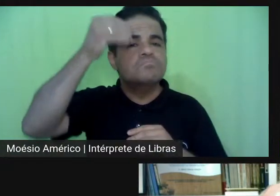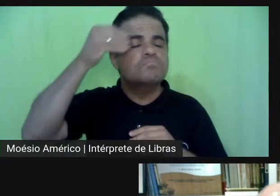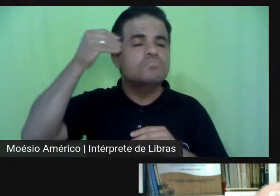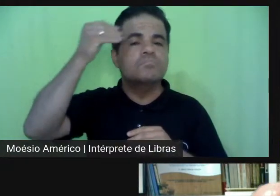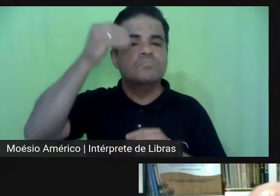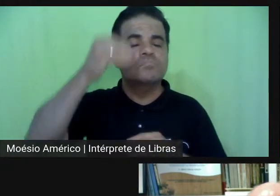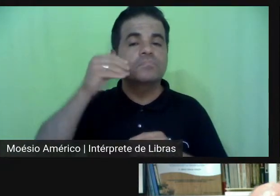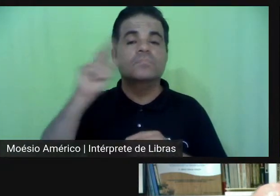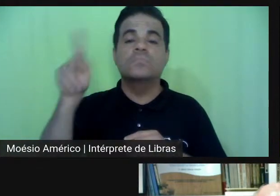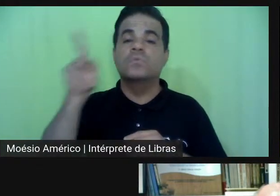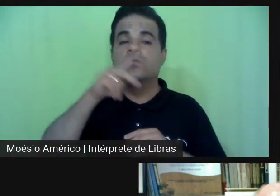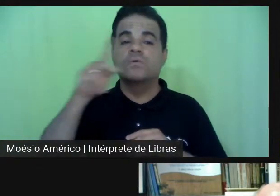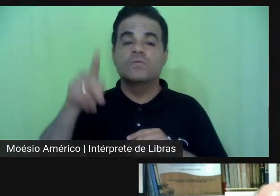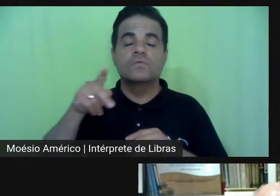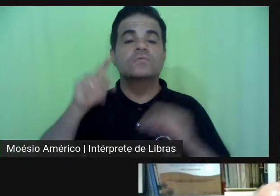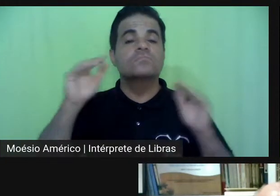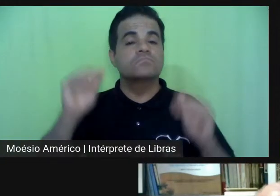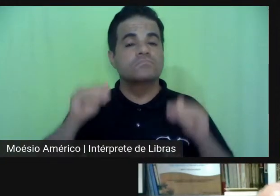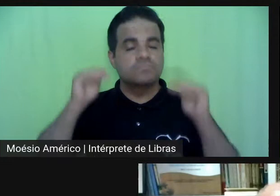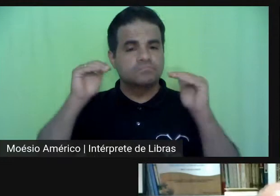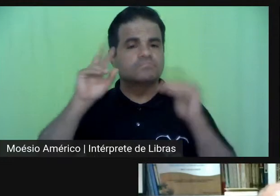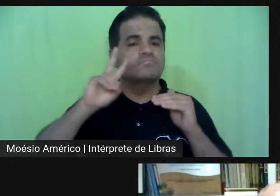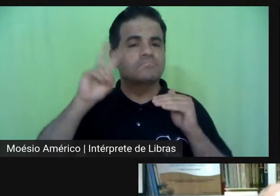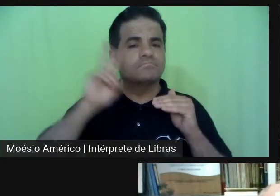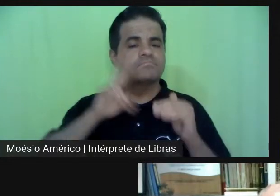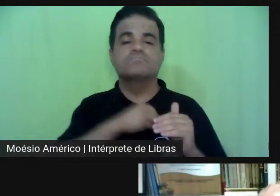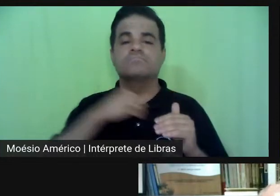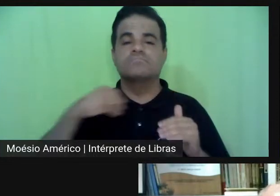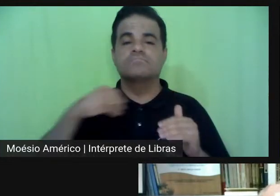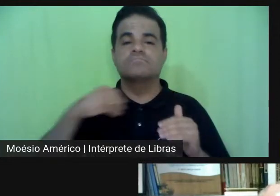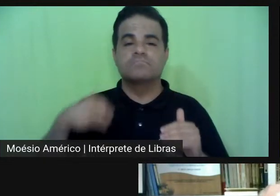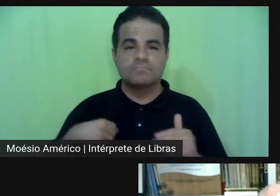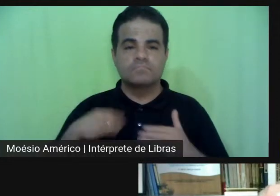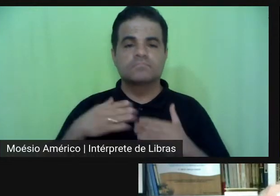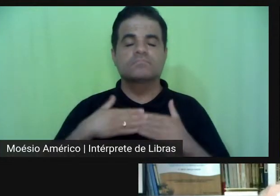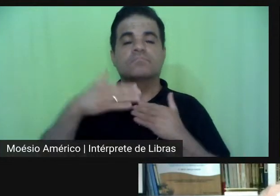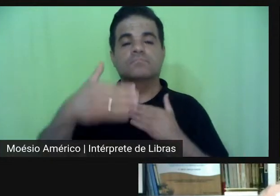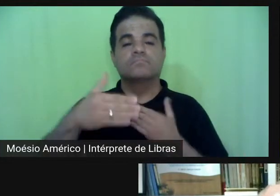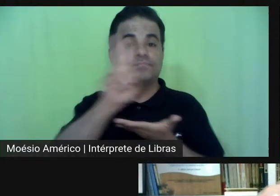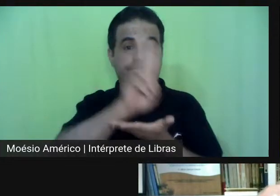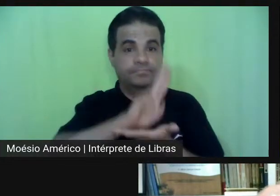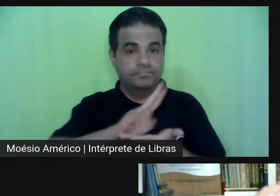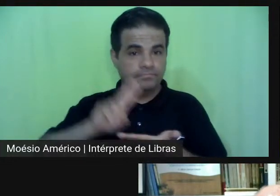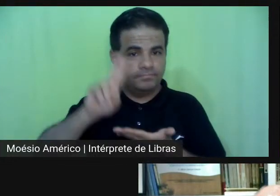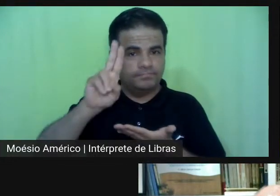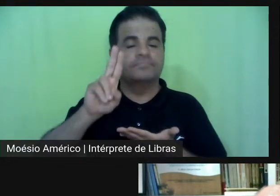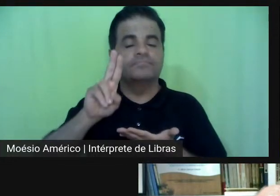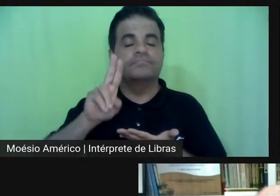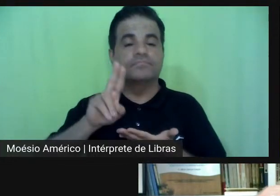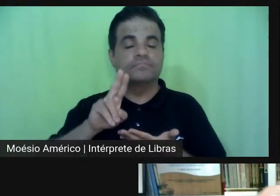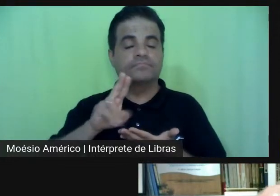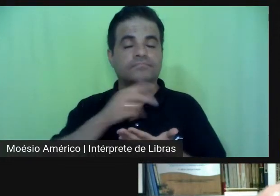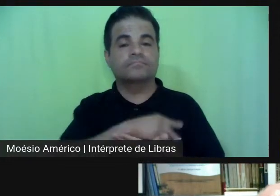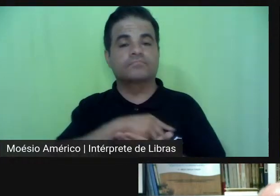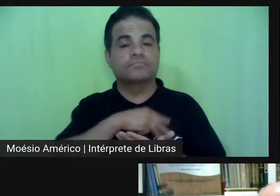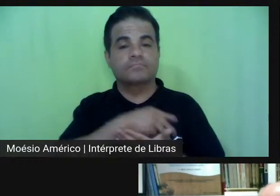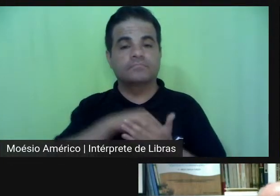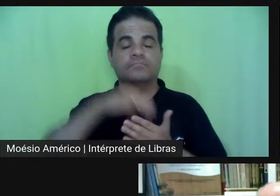profesor titular de historia de la medicina en la universidad complutense de madrid en